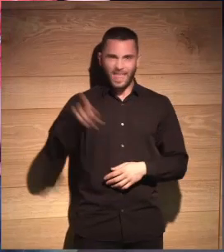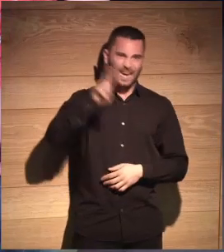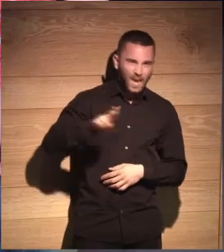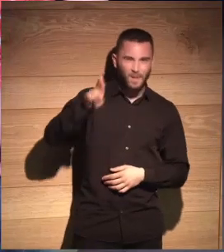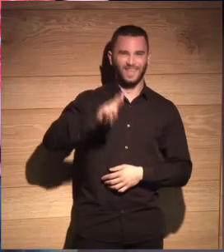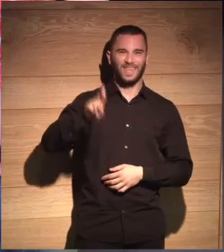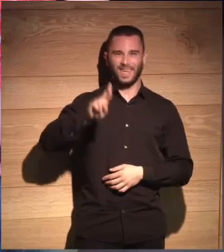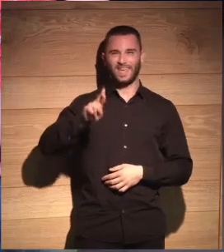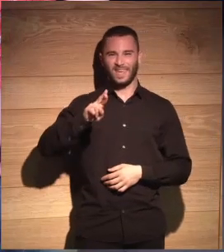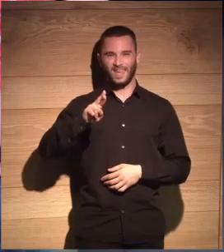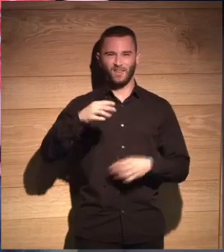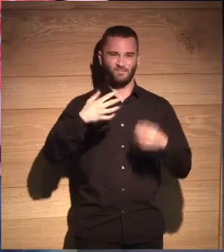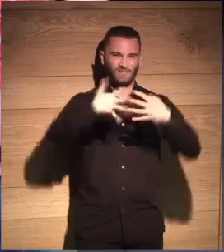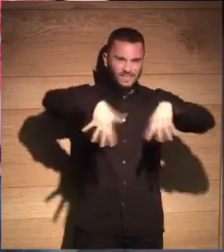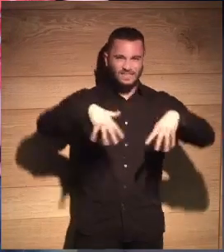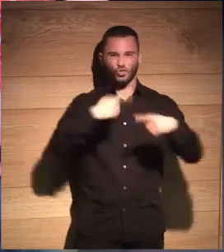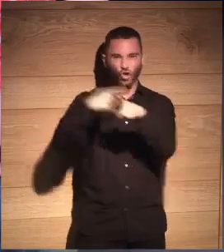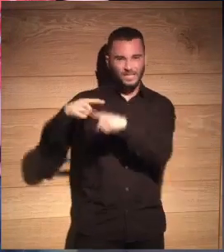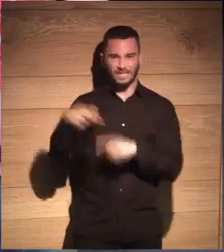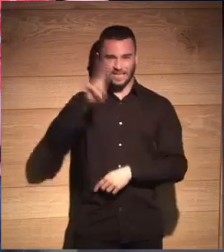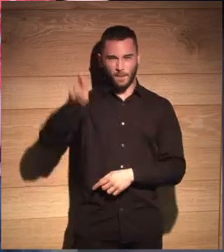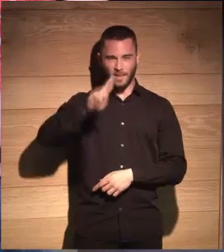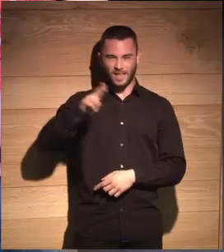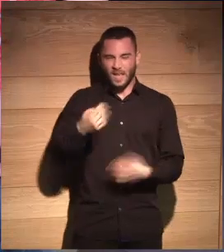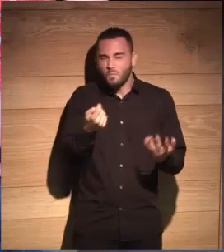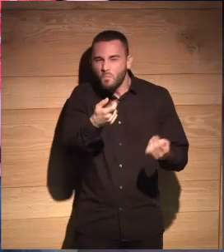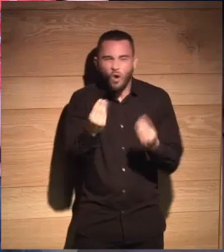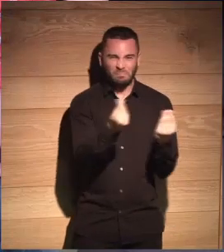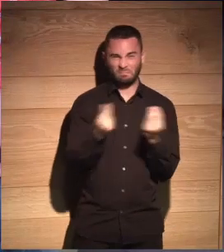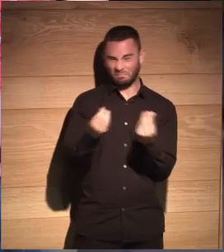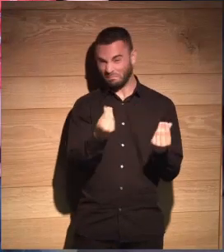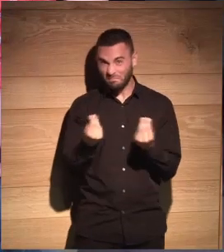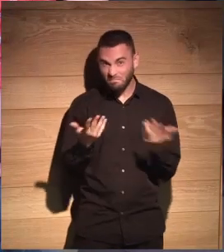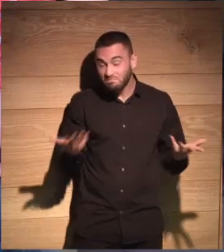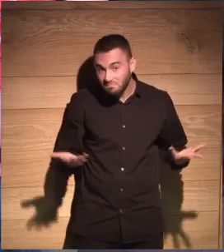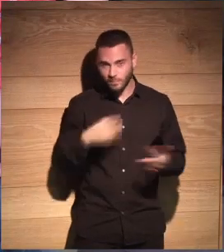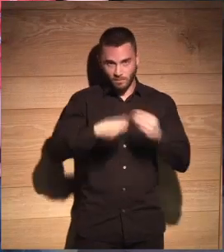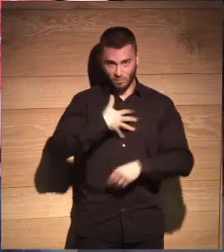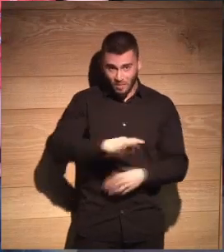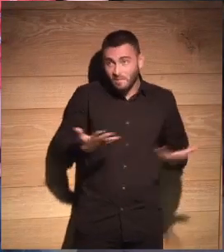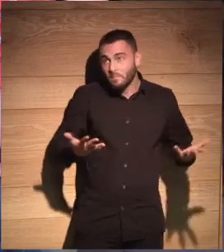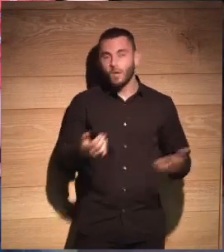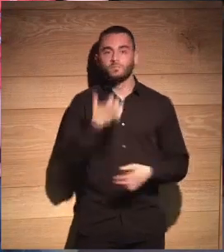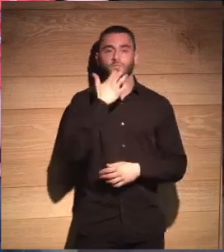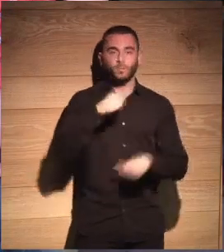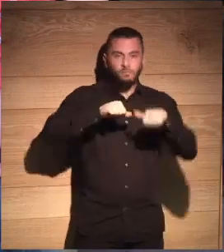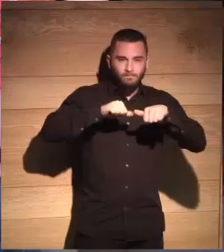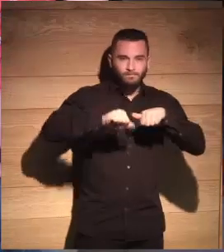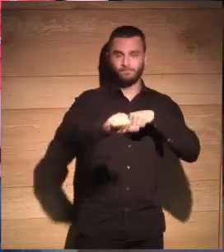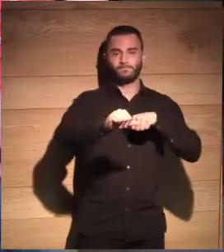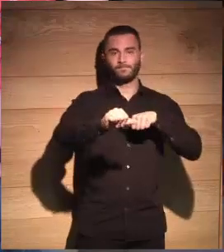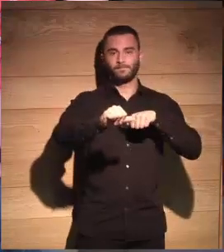repetir esquemas y hacer una cosa un poco insípida. Pero como punto de arranque, por ejemplo,